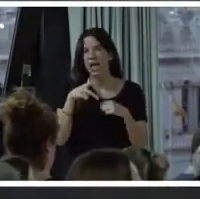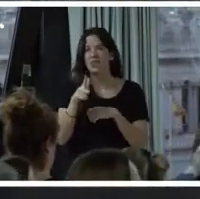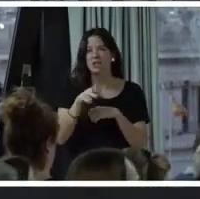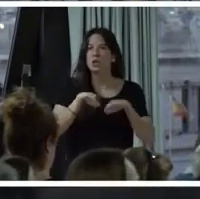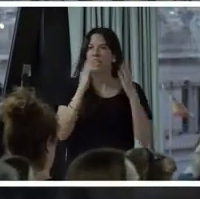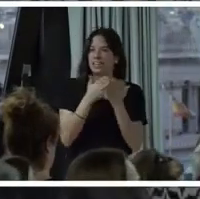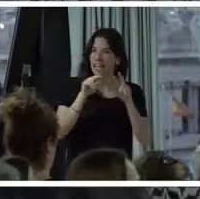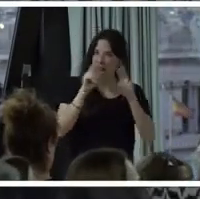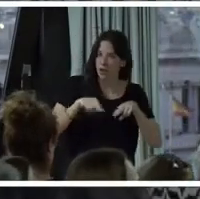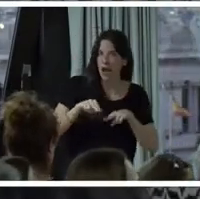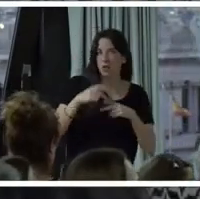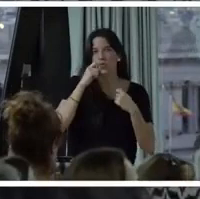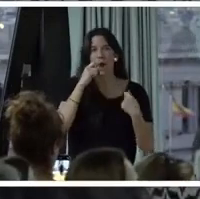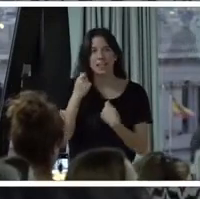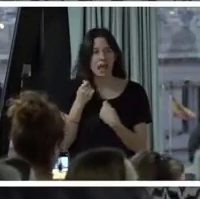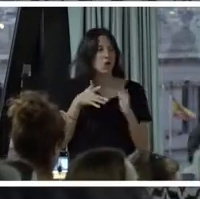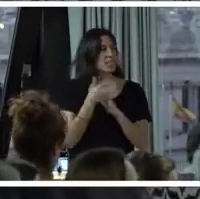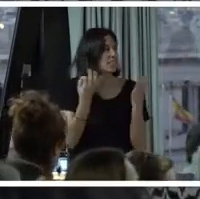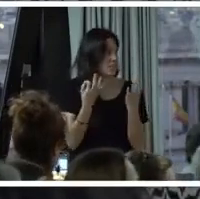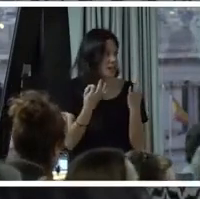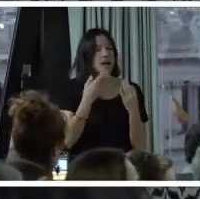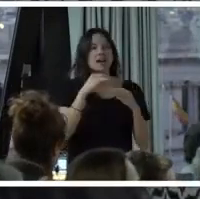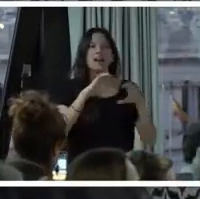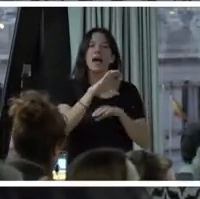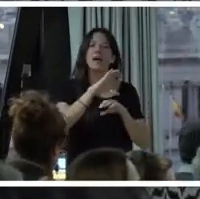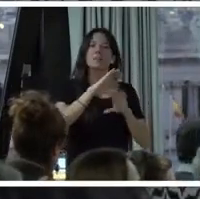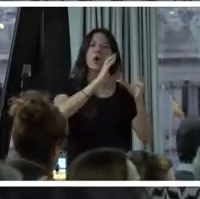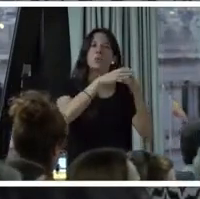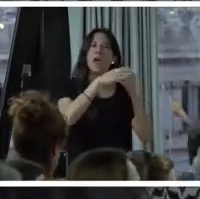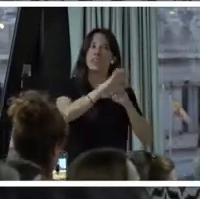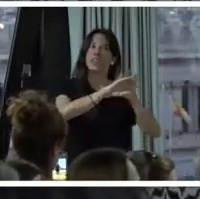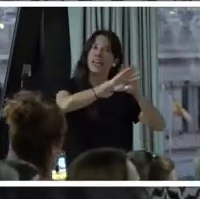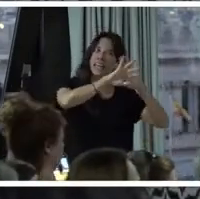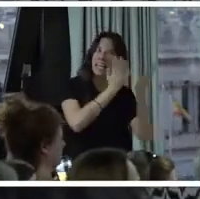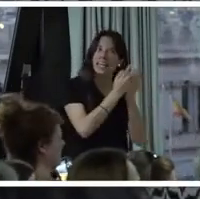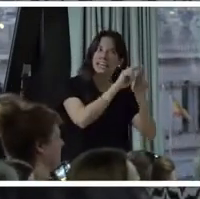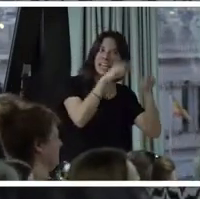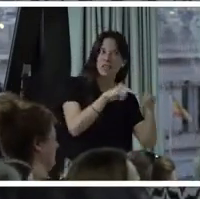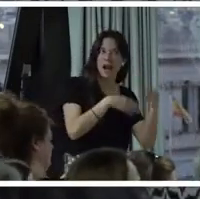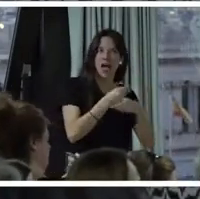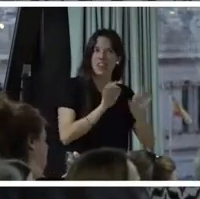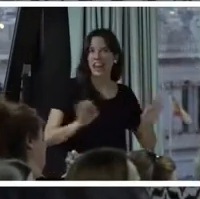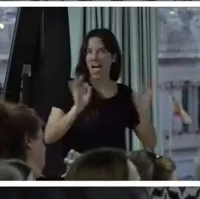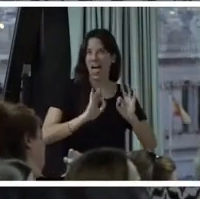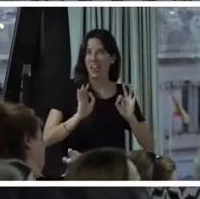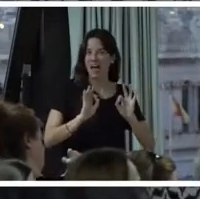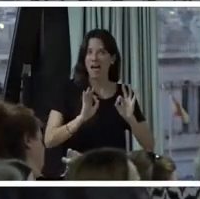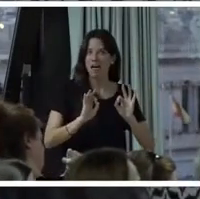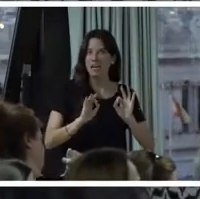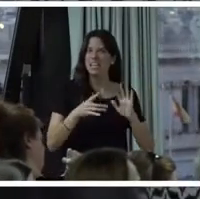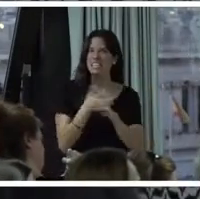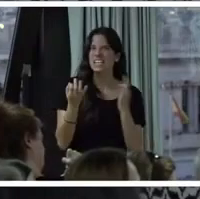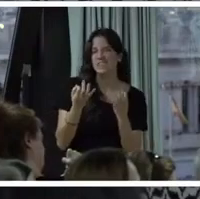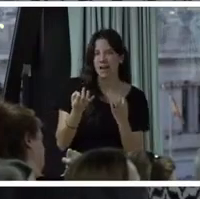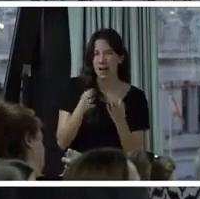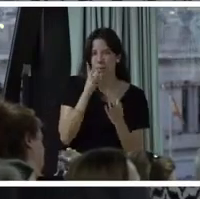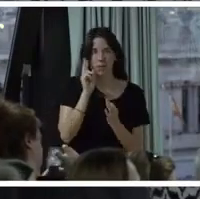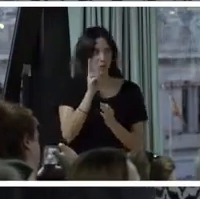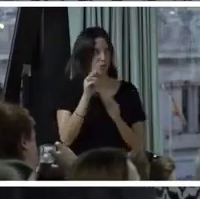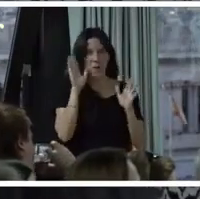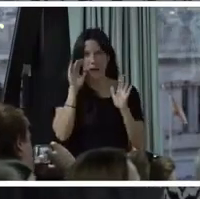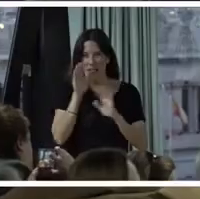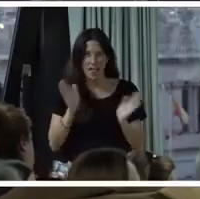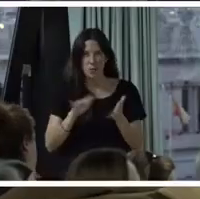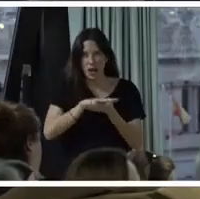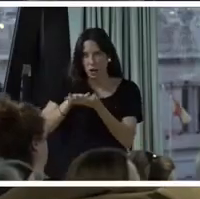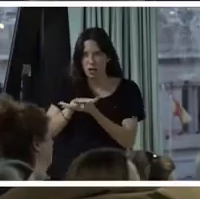humanitario qué supone esa inacción de la comunidad internacional frente a la barbarie Al genocidio que está ocurriendo ante nuestros ojos